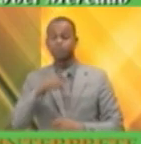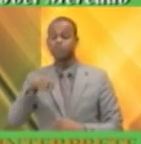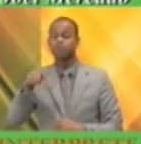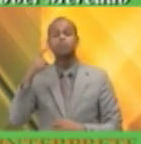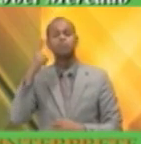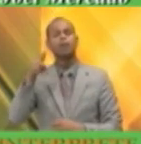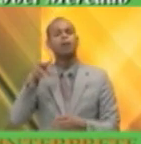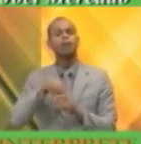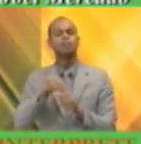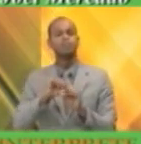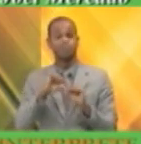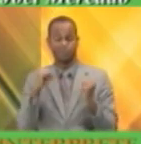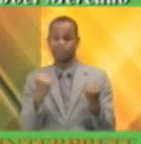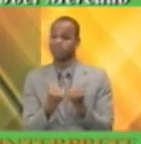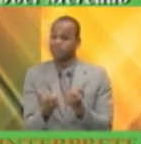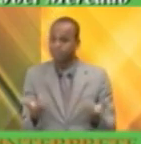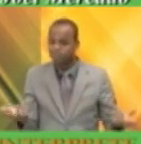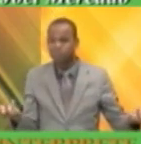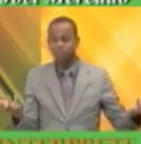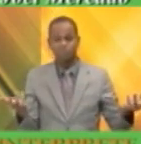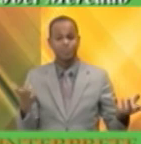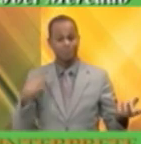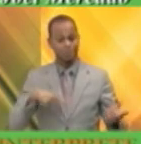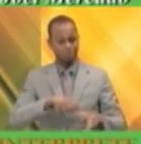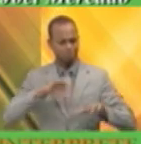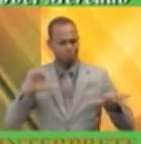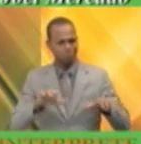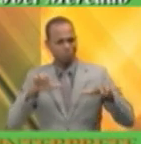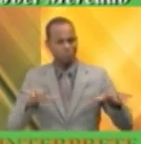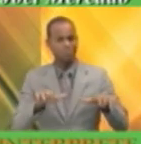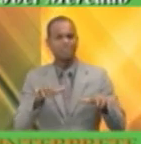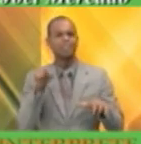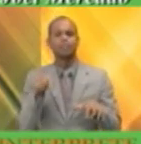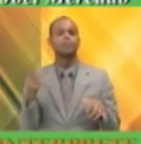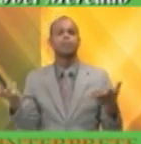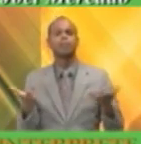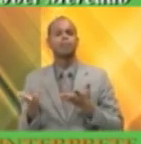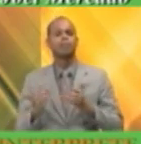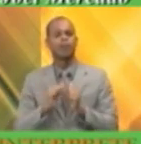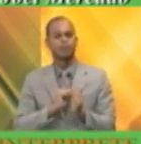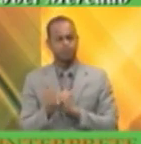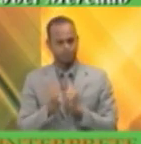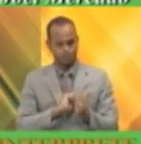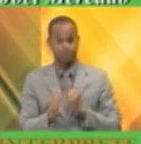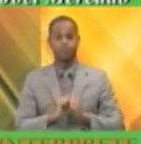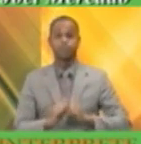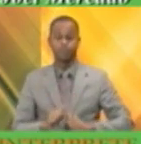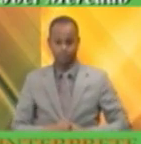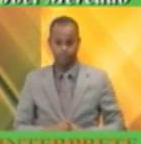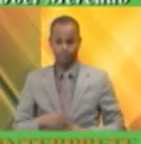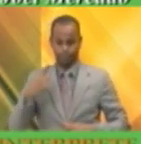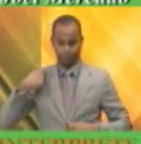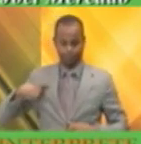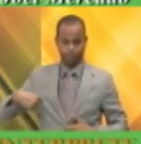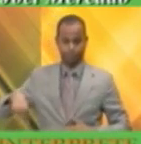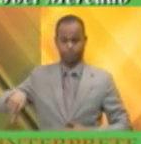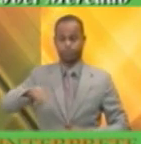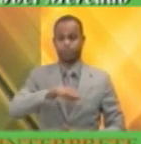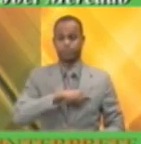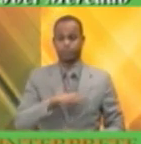parte de esta sociedad en lo que nos desempeñamos, que es el deporte paralímpico. Nosotros, así